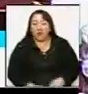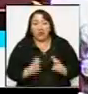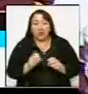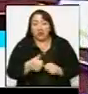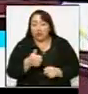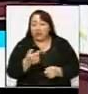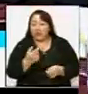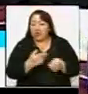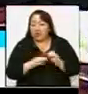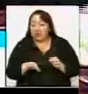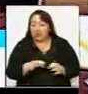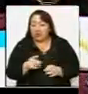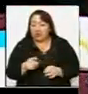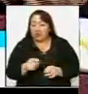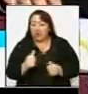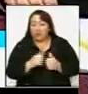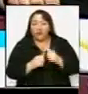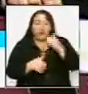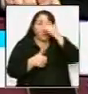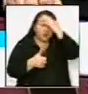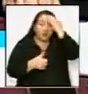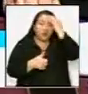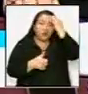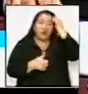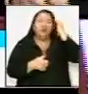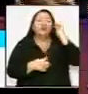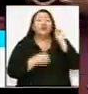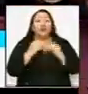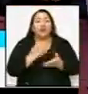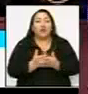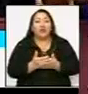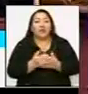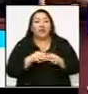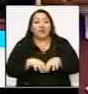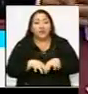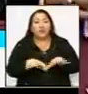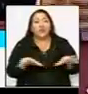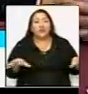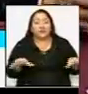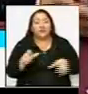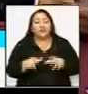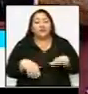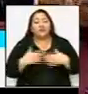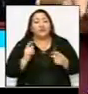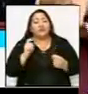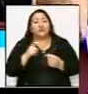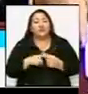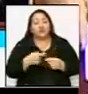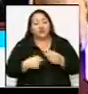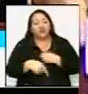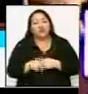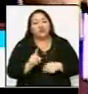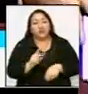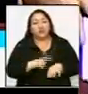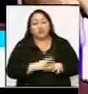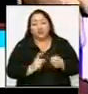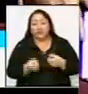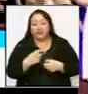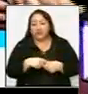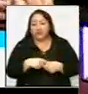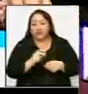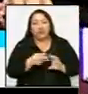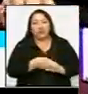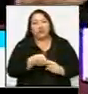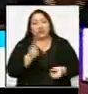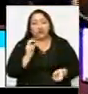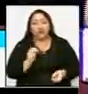estamos haciendo? La idea es que basados en un principio de subsidiariedad, de descentralización, la gente pueda llegar próximamente para afiliarse